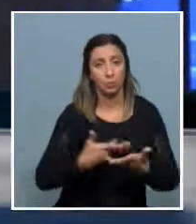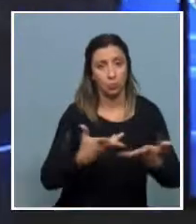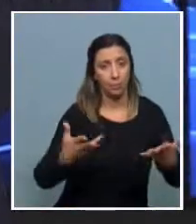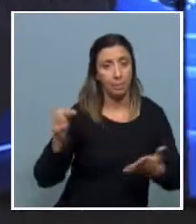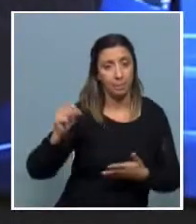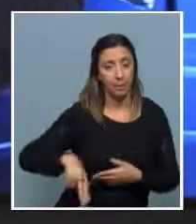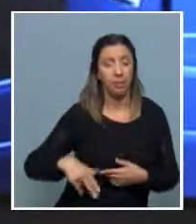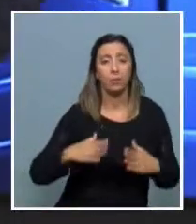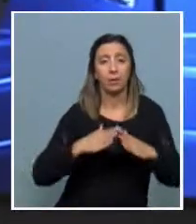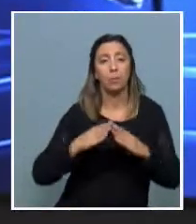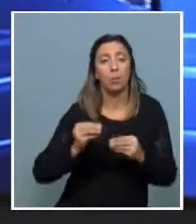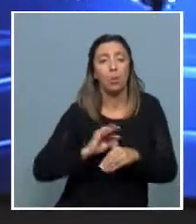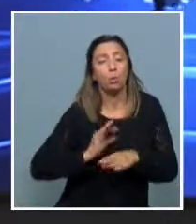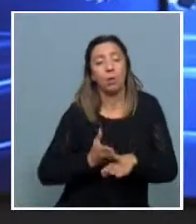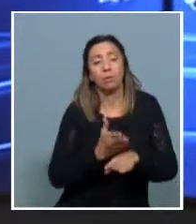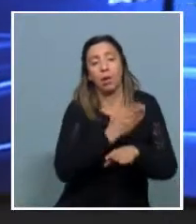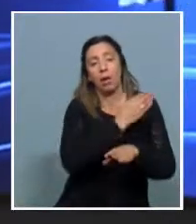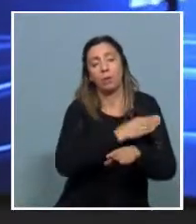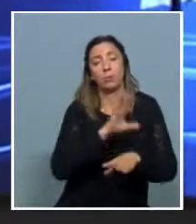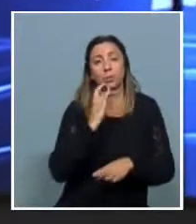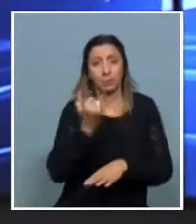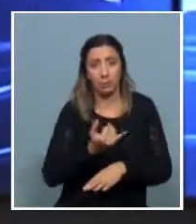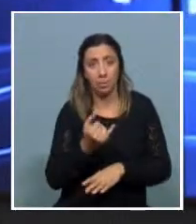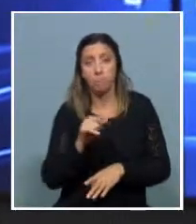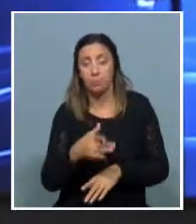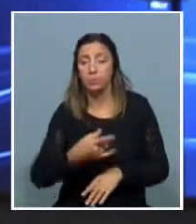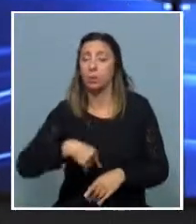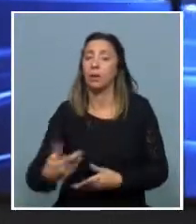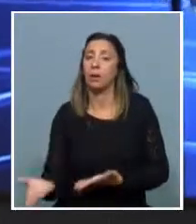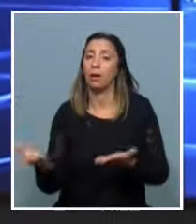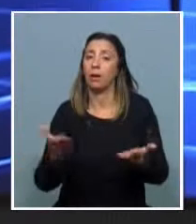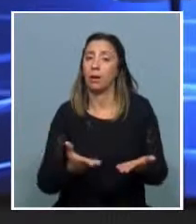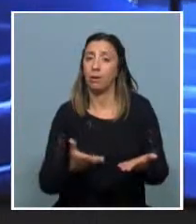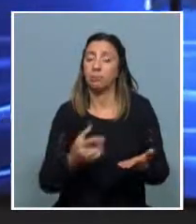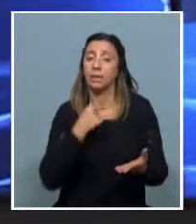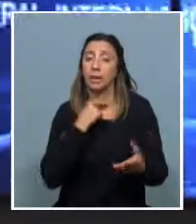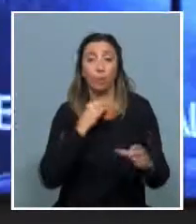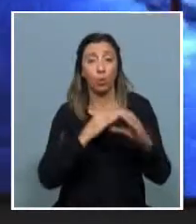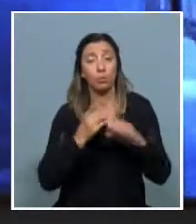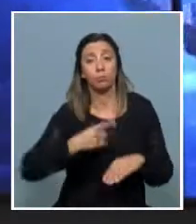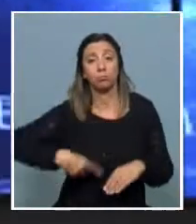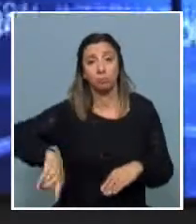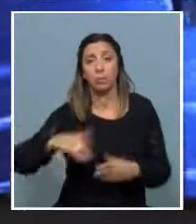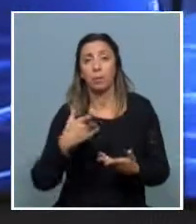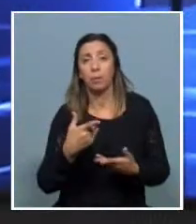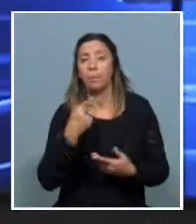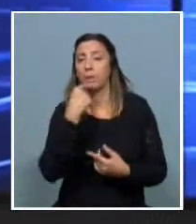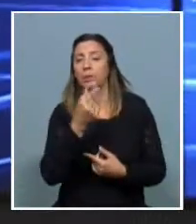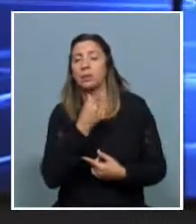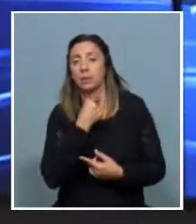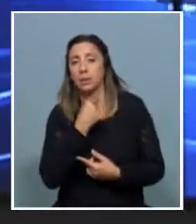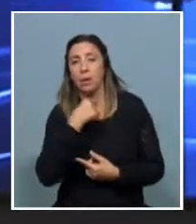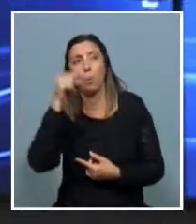el plan de viviendas que tiene desde hace muchos años la provincia de San Luis. Por eso nosotros invitamos a que te comuniques con nosotros para poder formular la pregunta